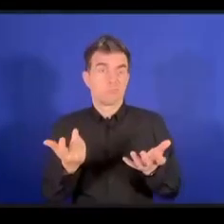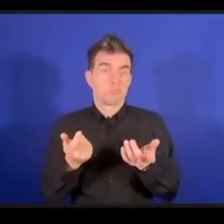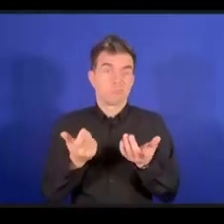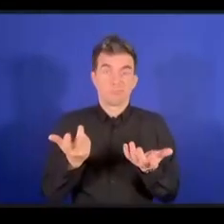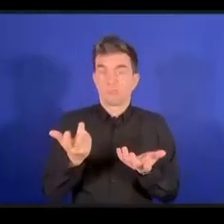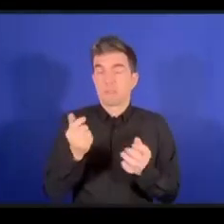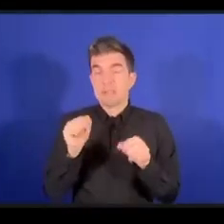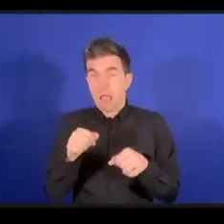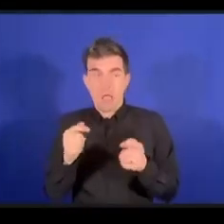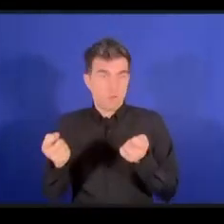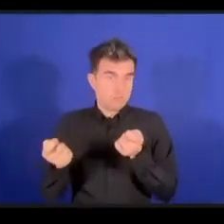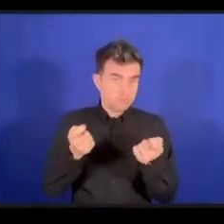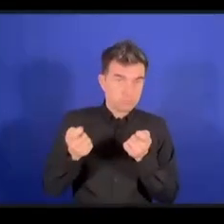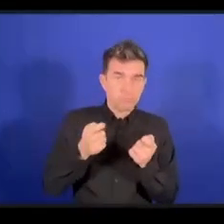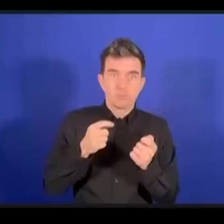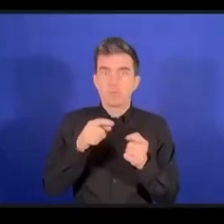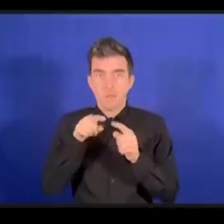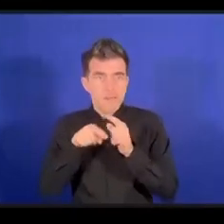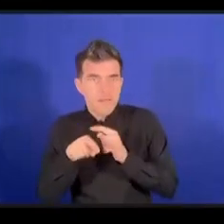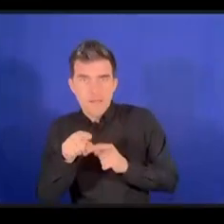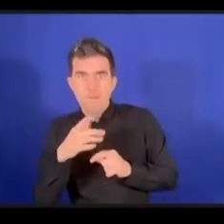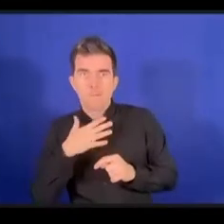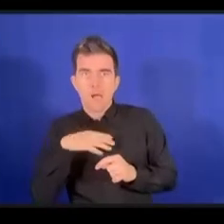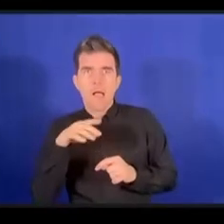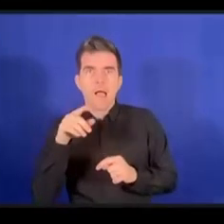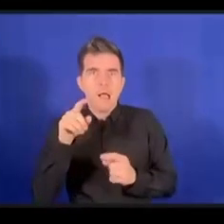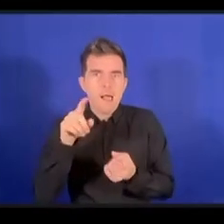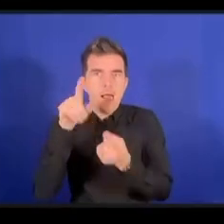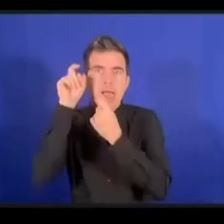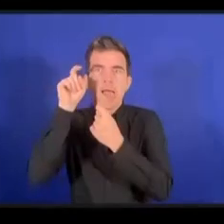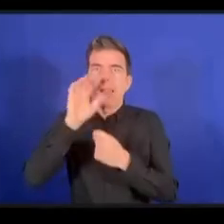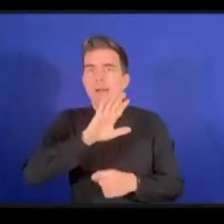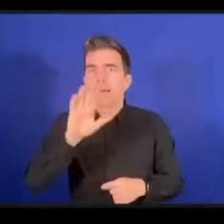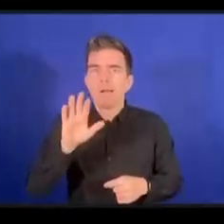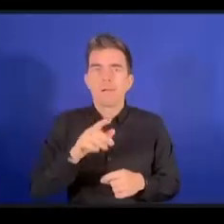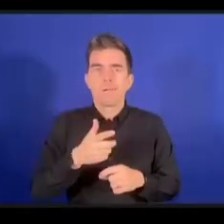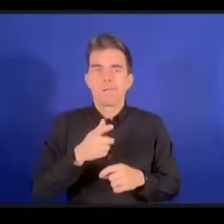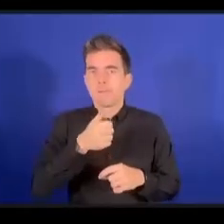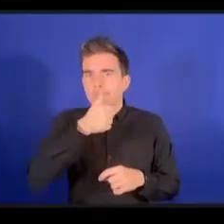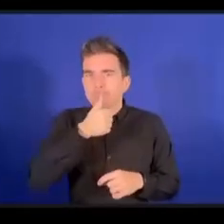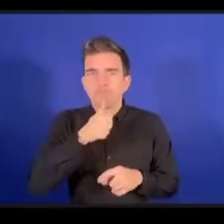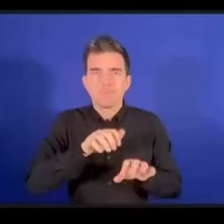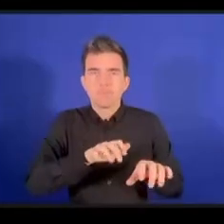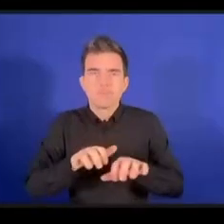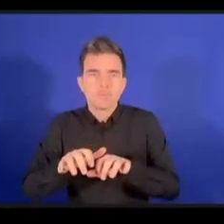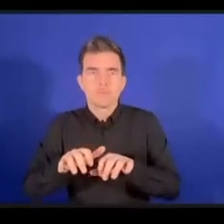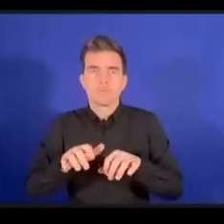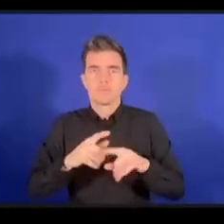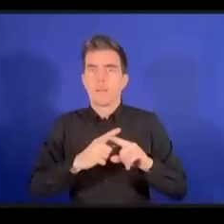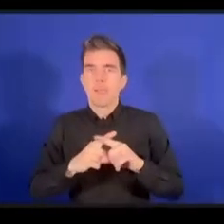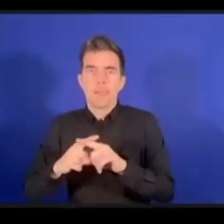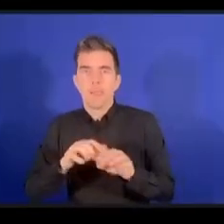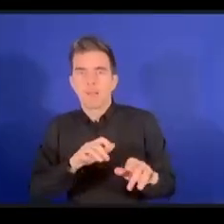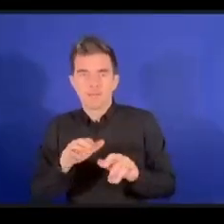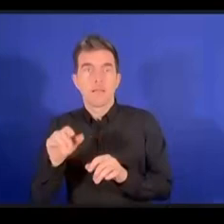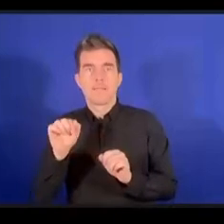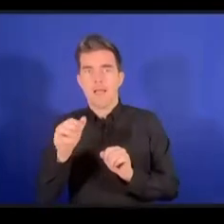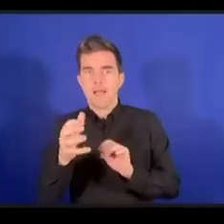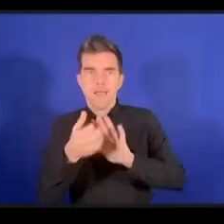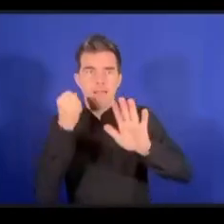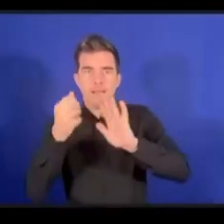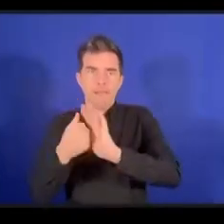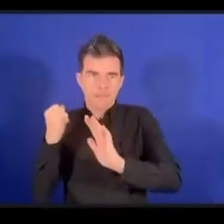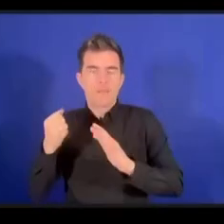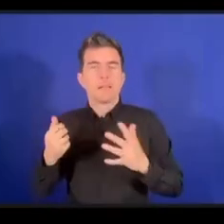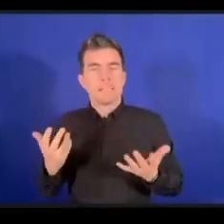contraseñas para eliminar la las protecciones de seguridad y esto es de